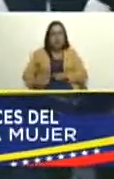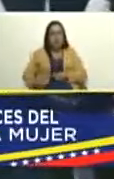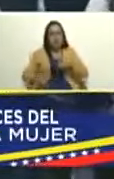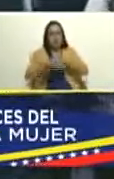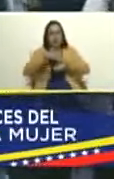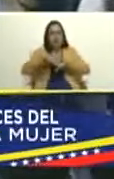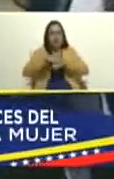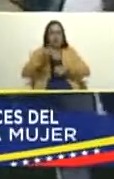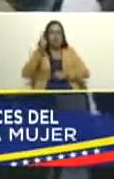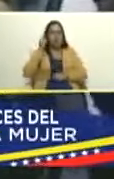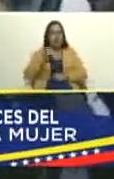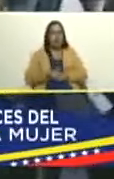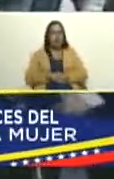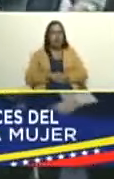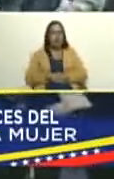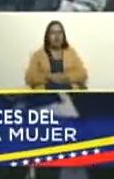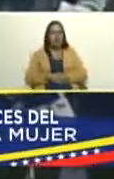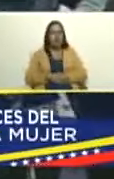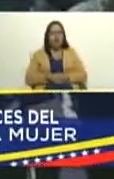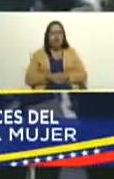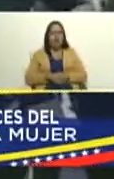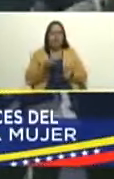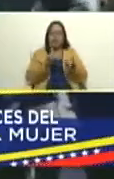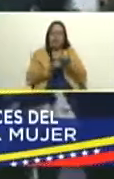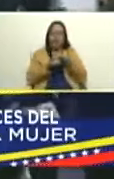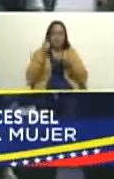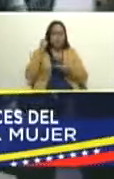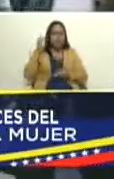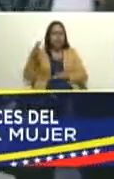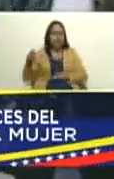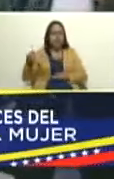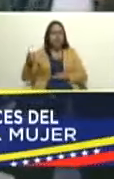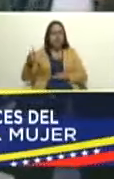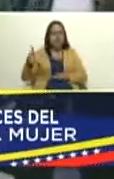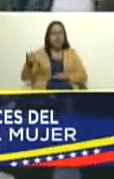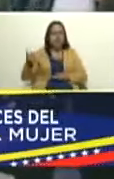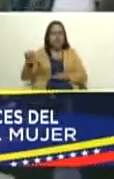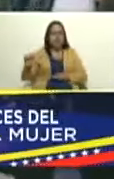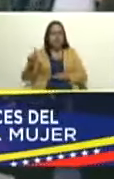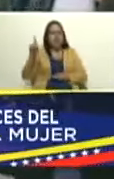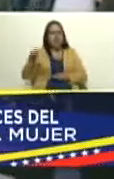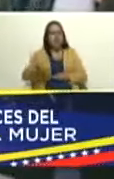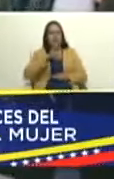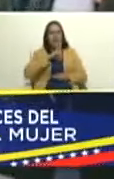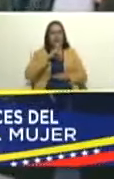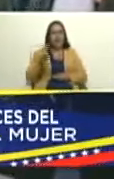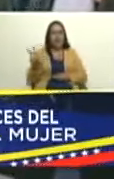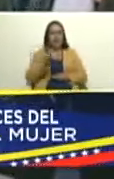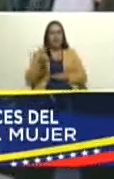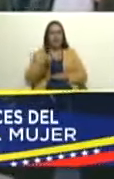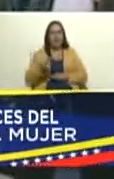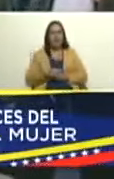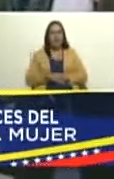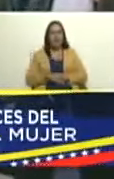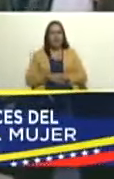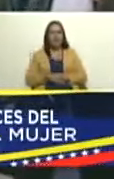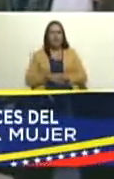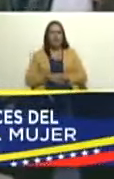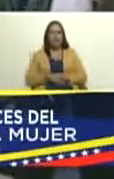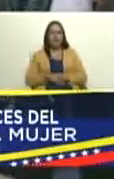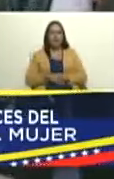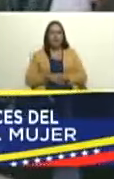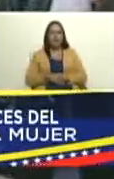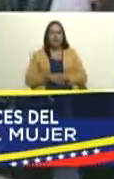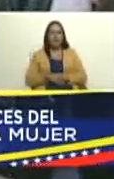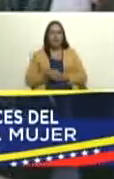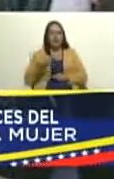de la Mujer, a la primera combatiente, al Banco de Venezuela. Tenía